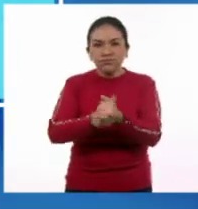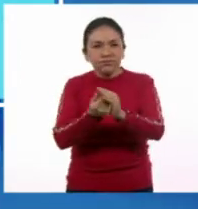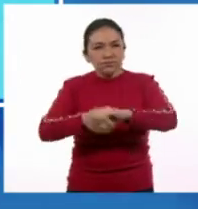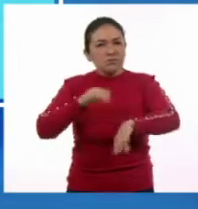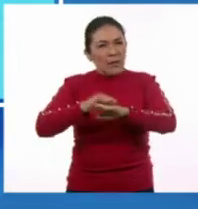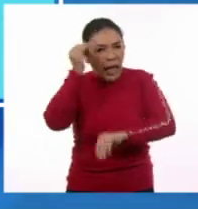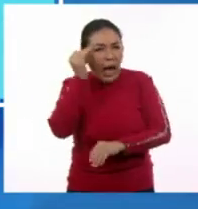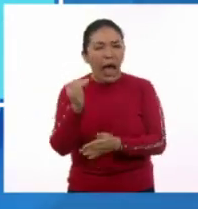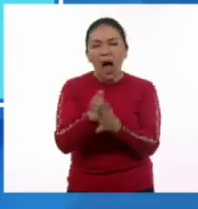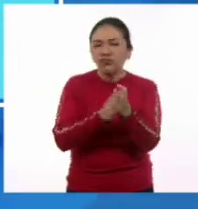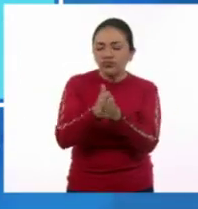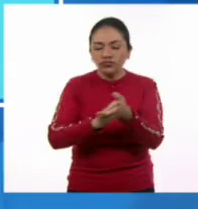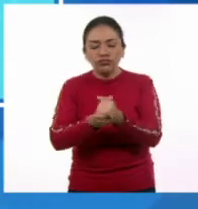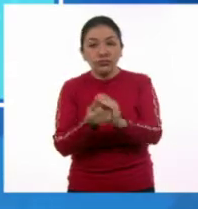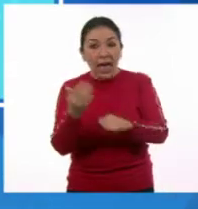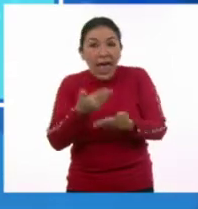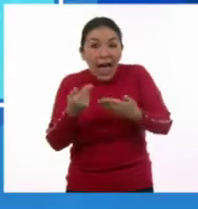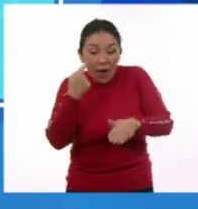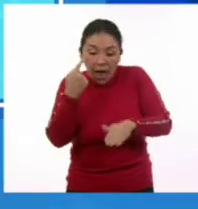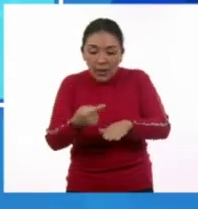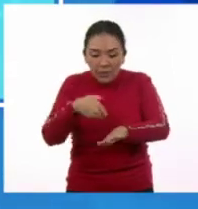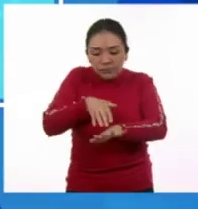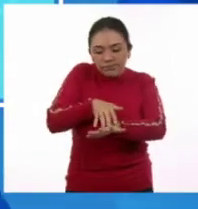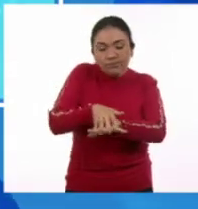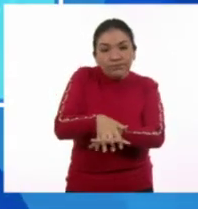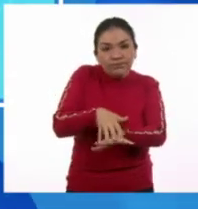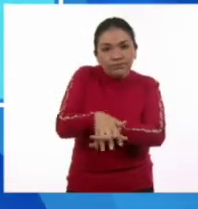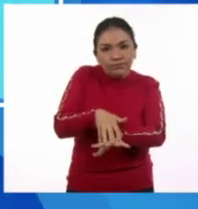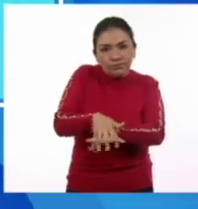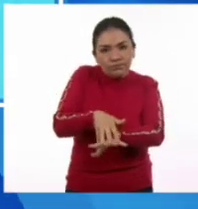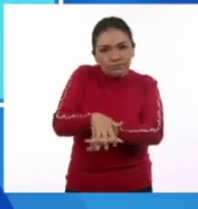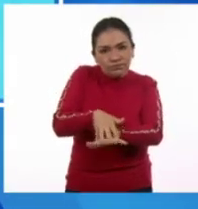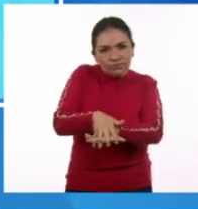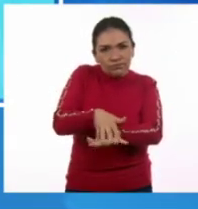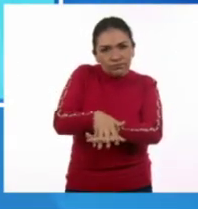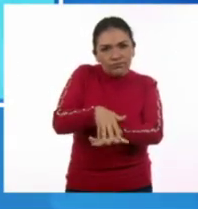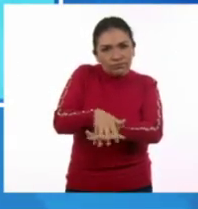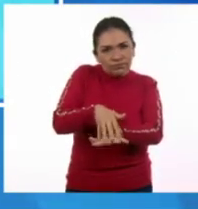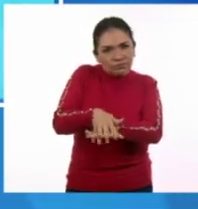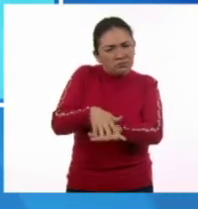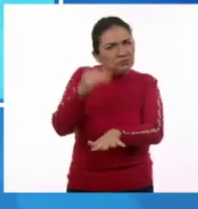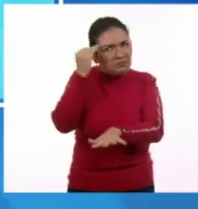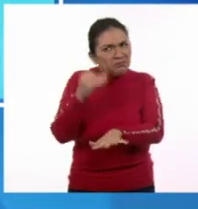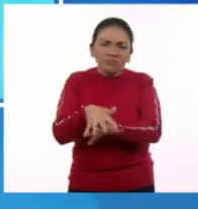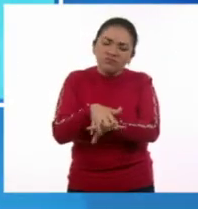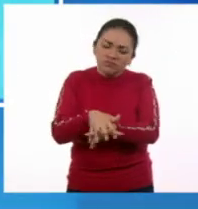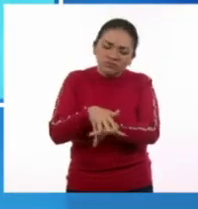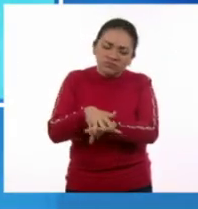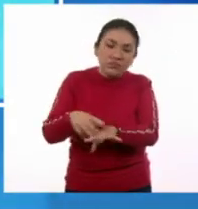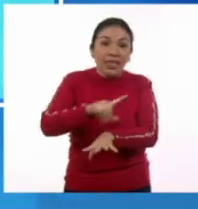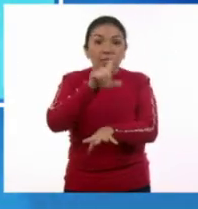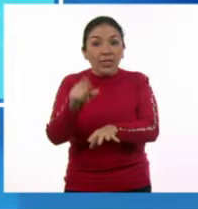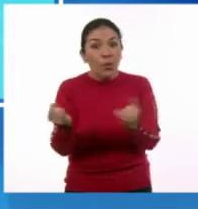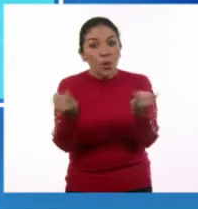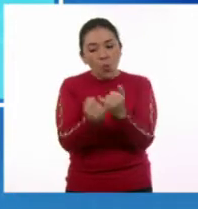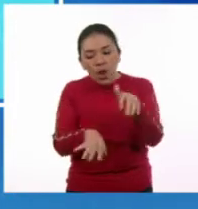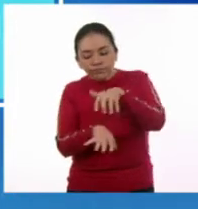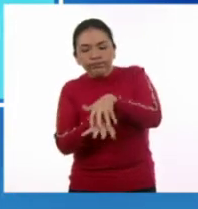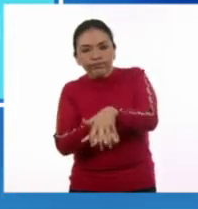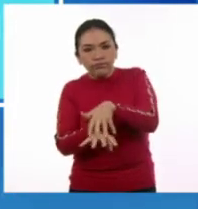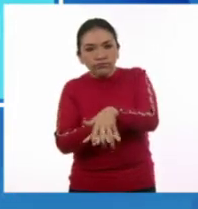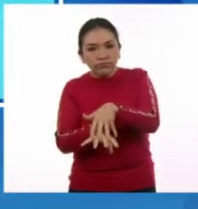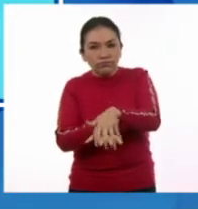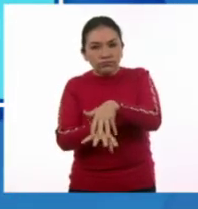una con la otra ahora frota la palma de una de tus manos contra el bolso de la otra entrelazando los dedos divertirte lo